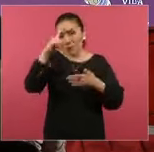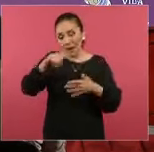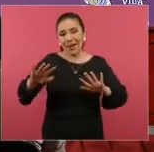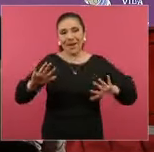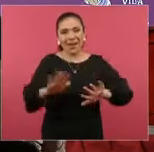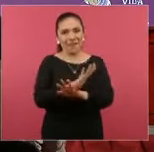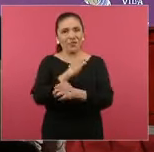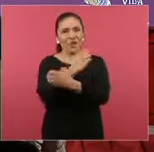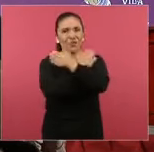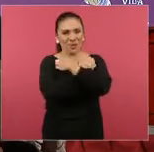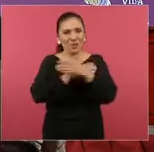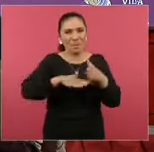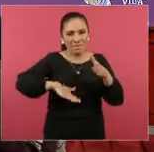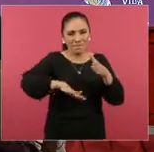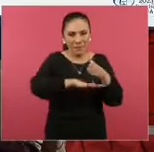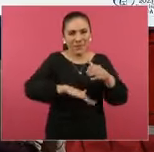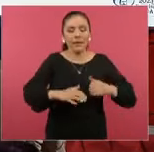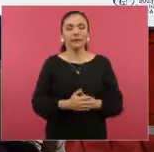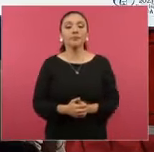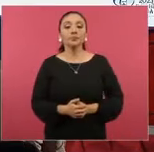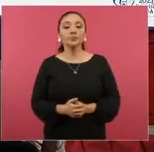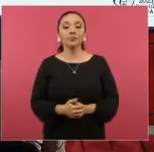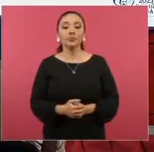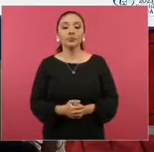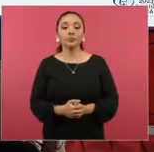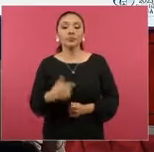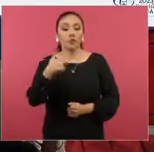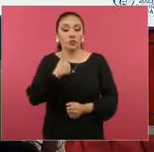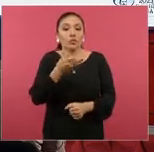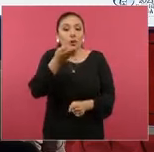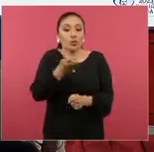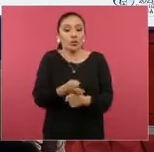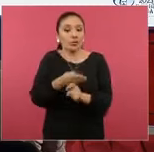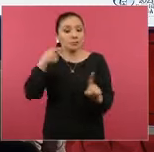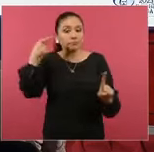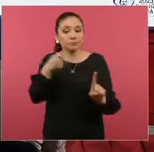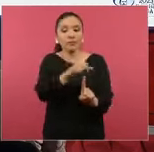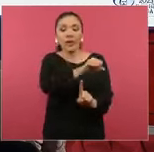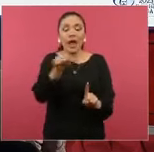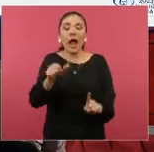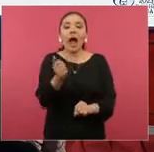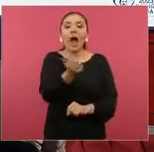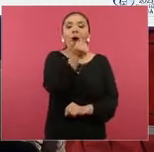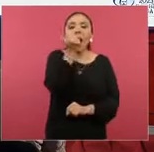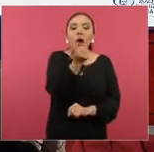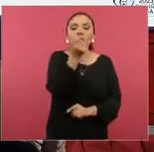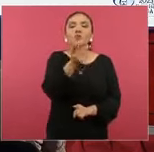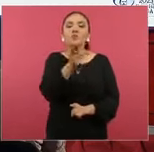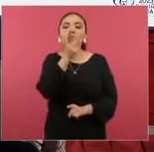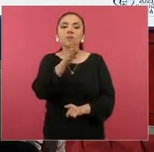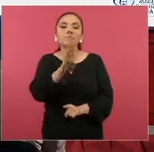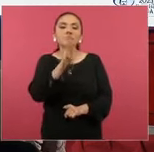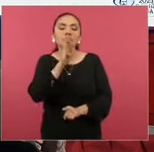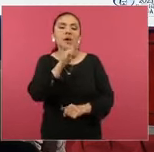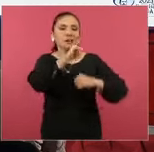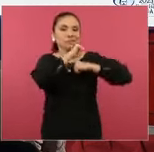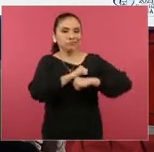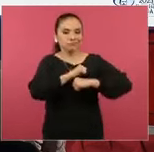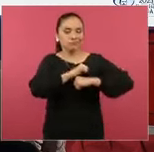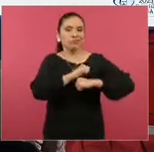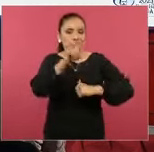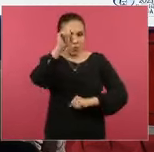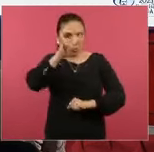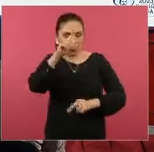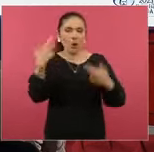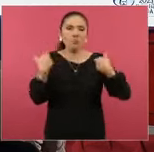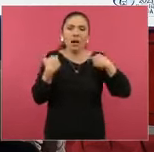básica. Me estoy dirigiendo a estudiantes, a madres, a padres, a tutores,